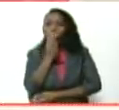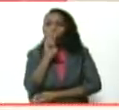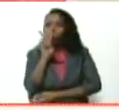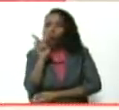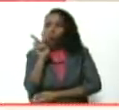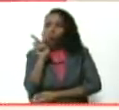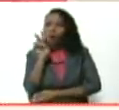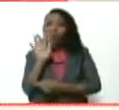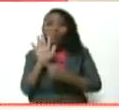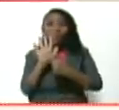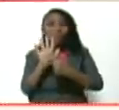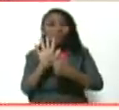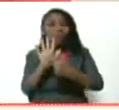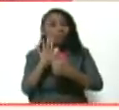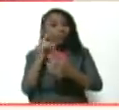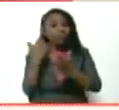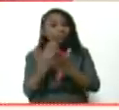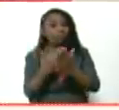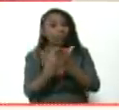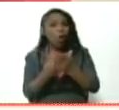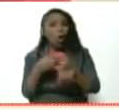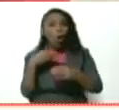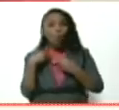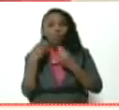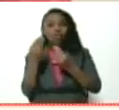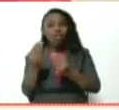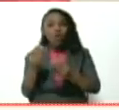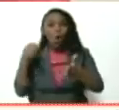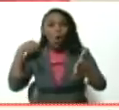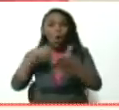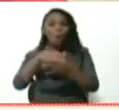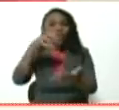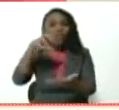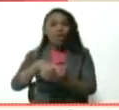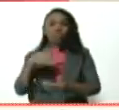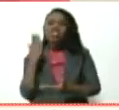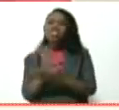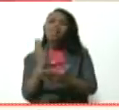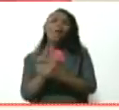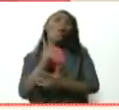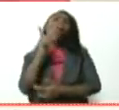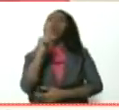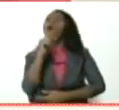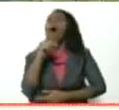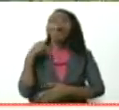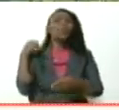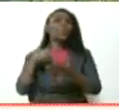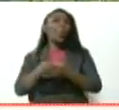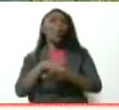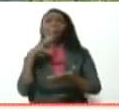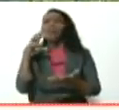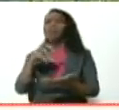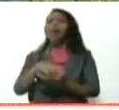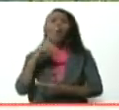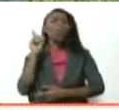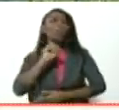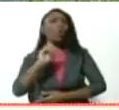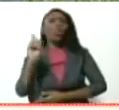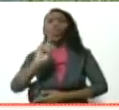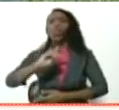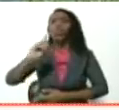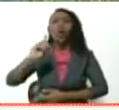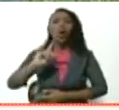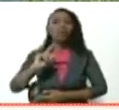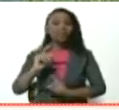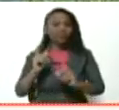demuestra cómo se dio un golpe de Estado, que ellos siempre dijeron que no había habido golpe de Estado.